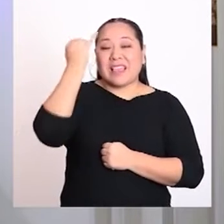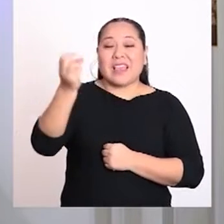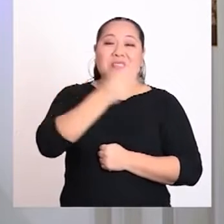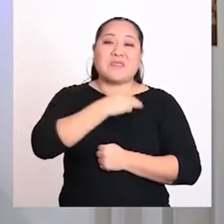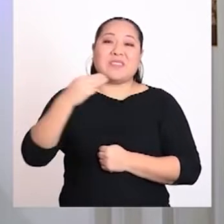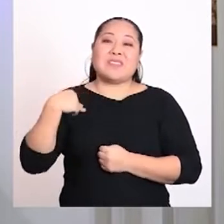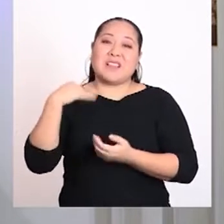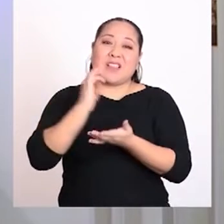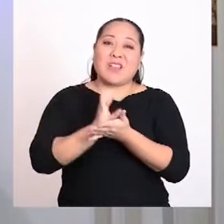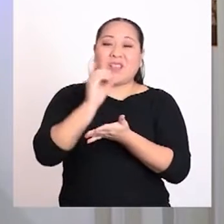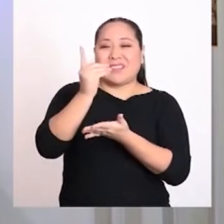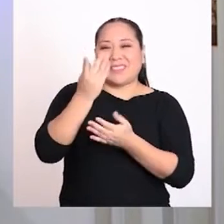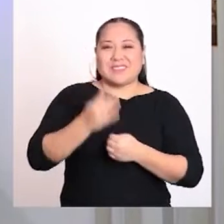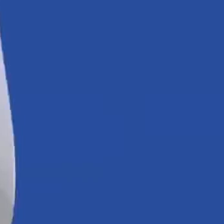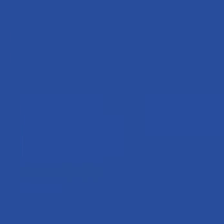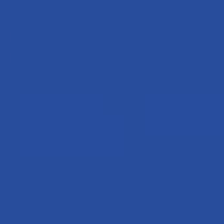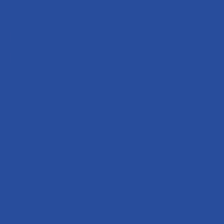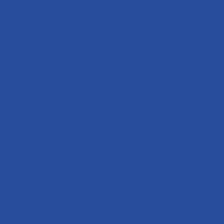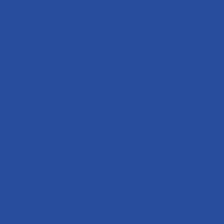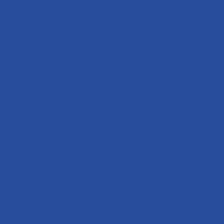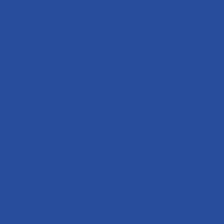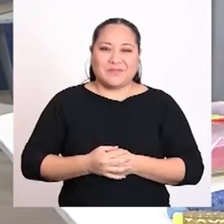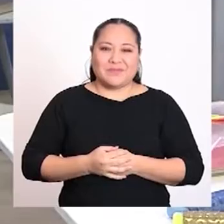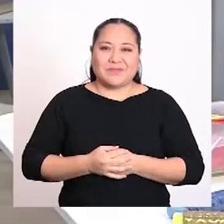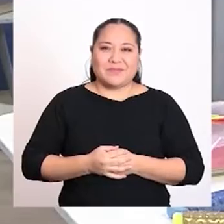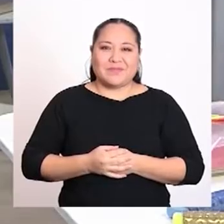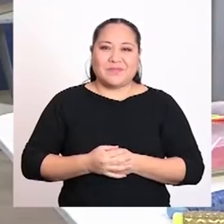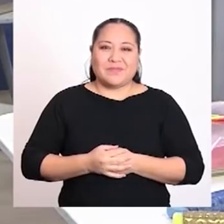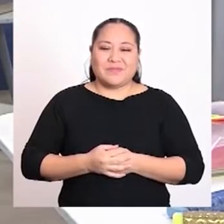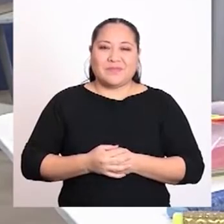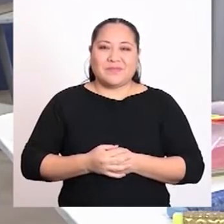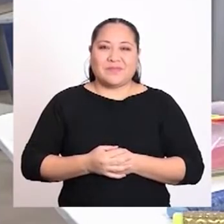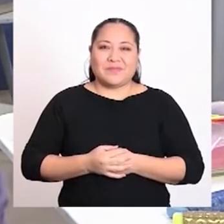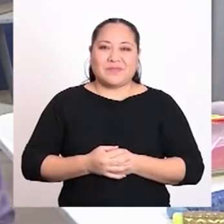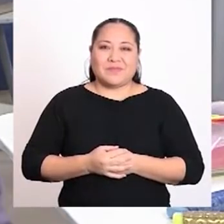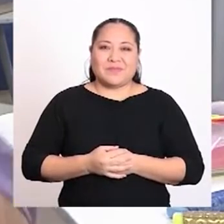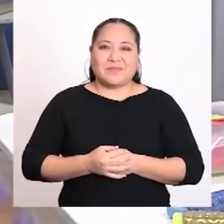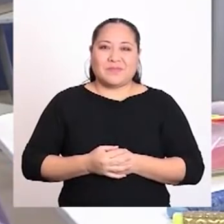una iniciativa del Ministerio de Educación.